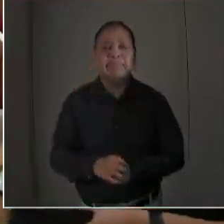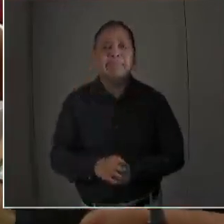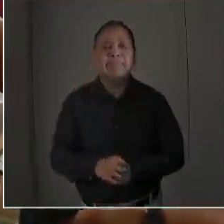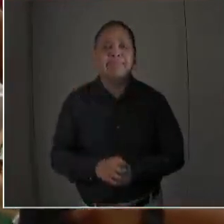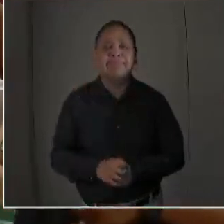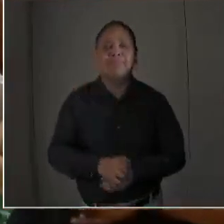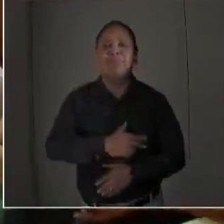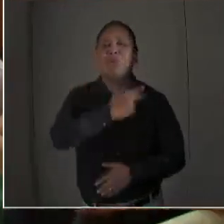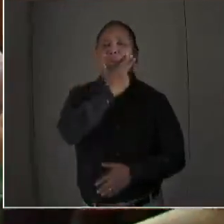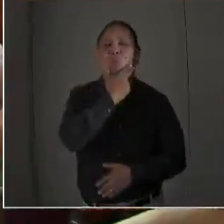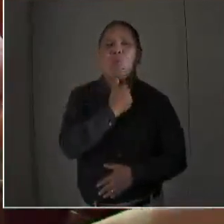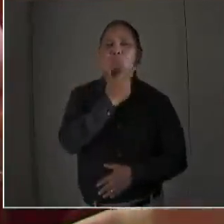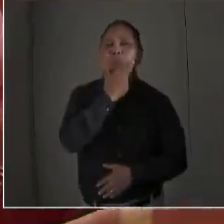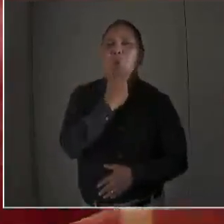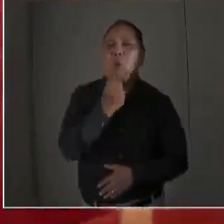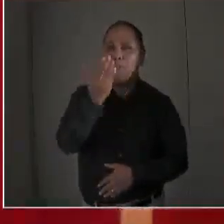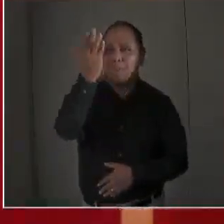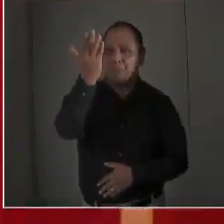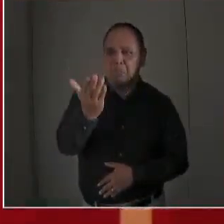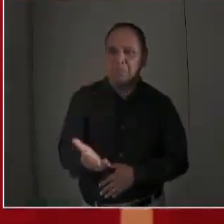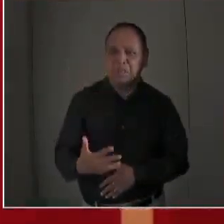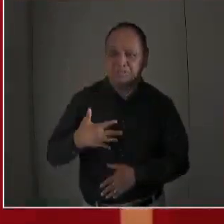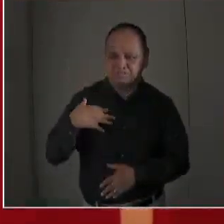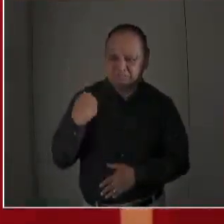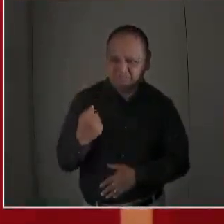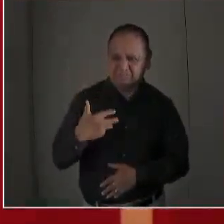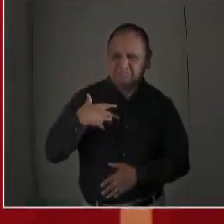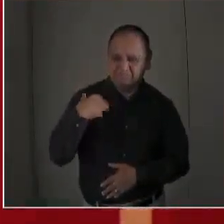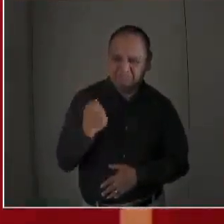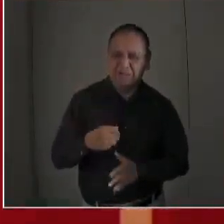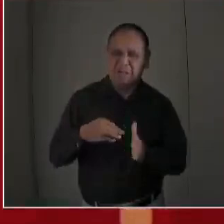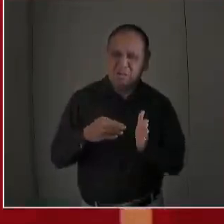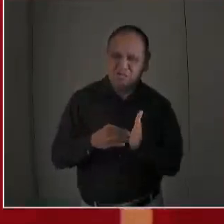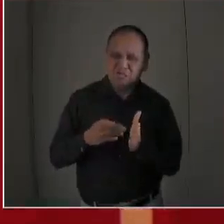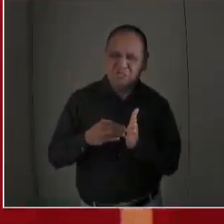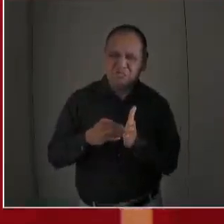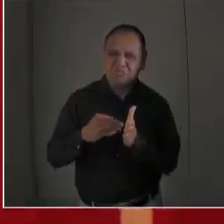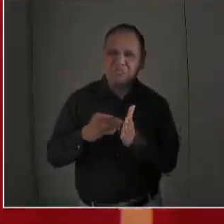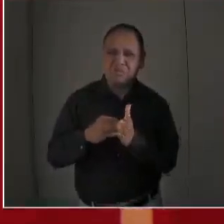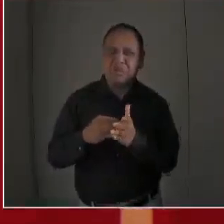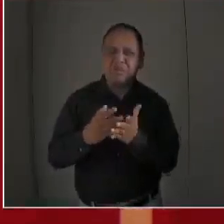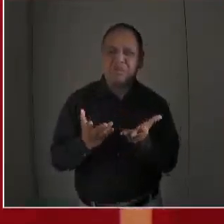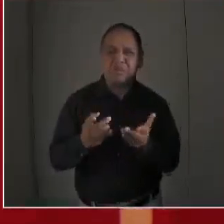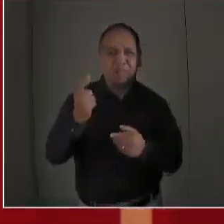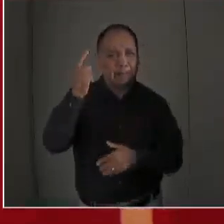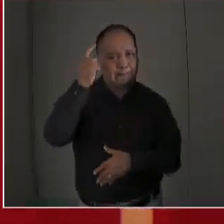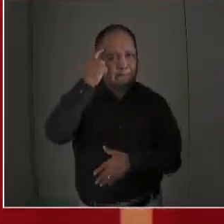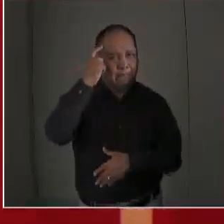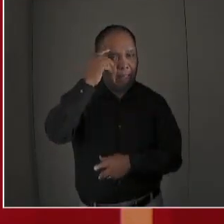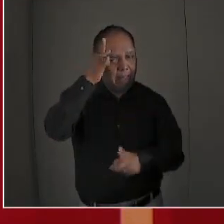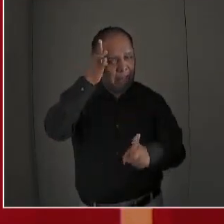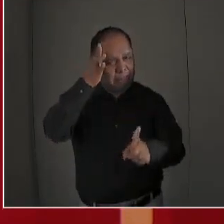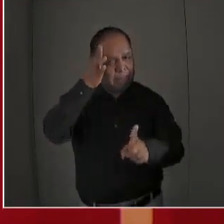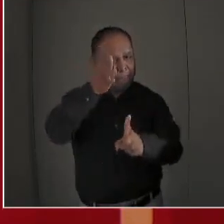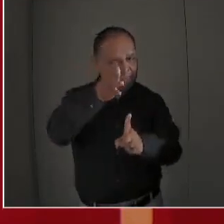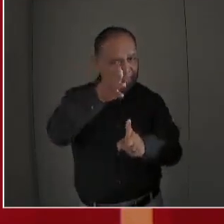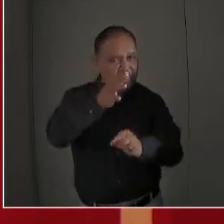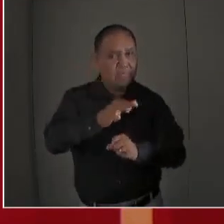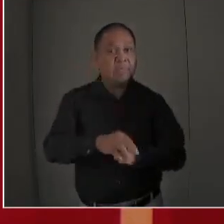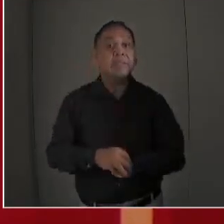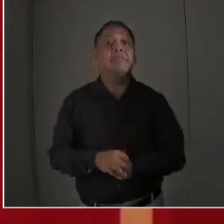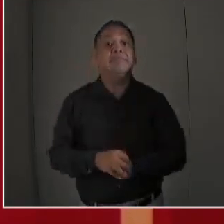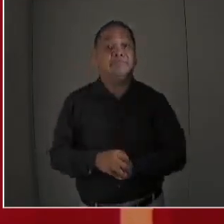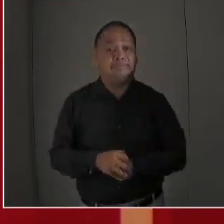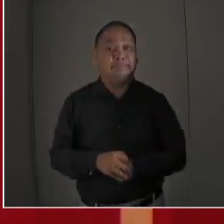que por su perseverancia, que siguiendo sus convicciones, logró que